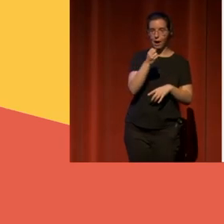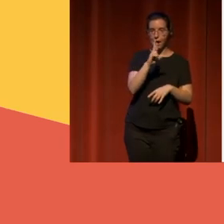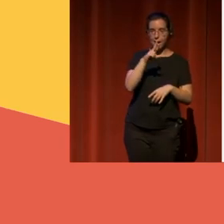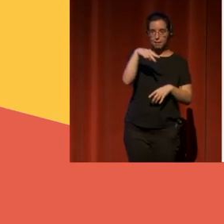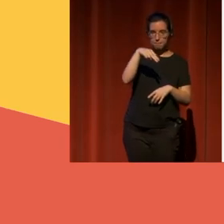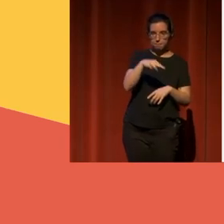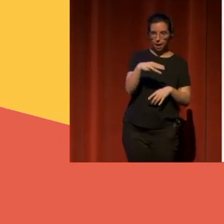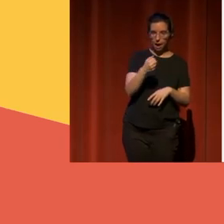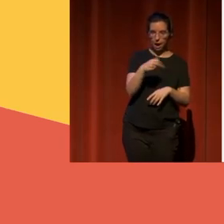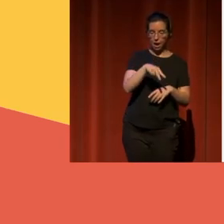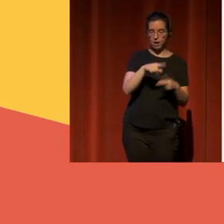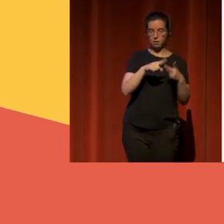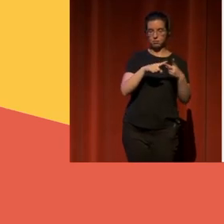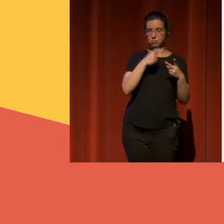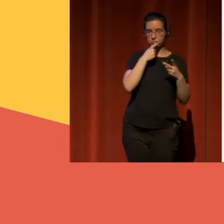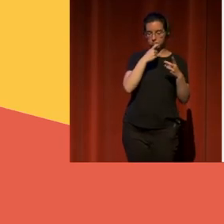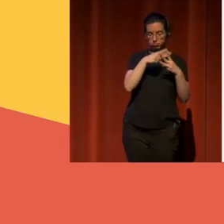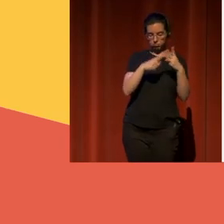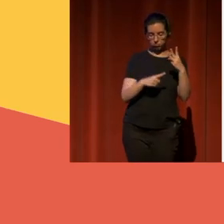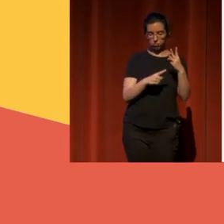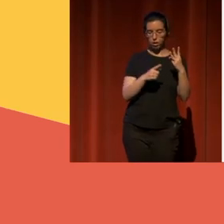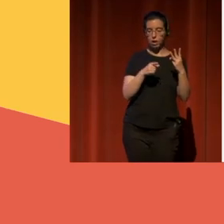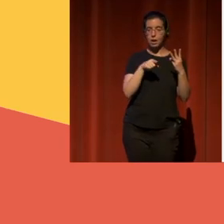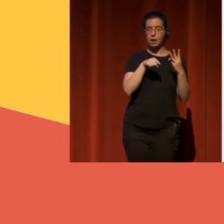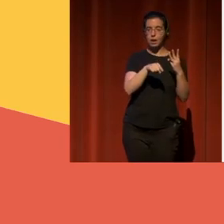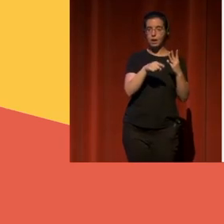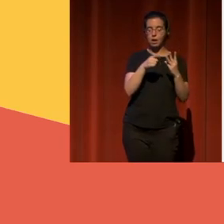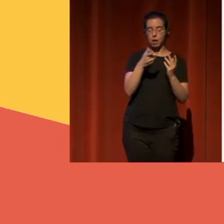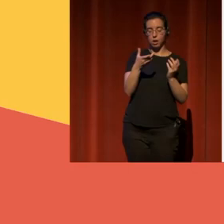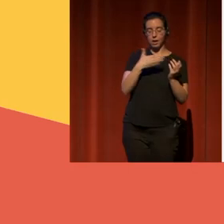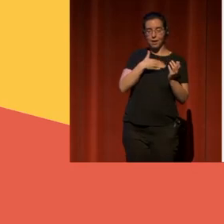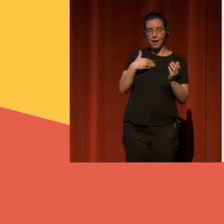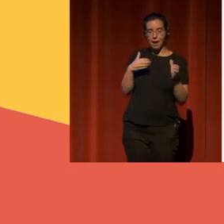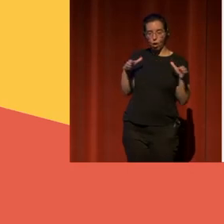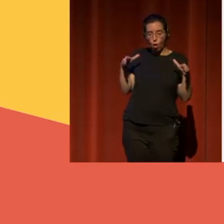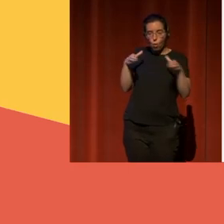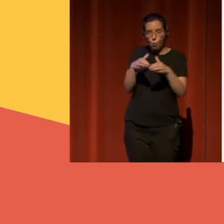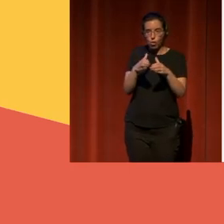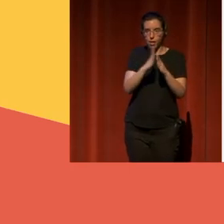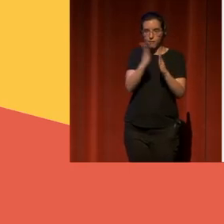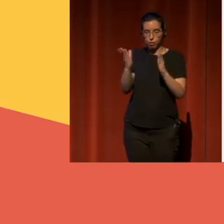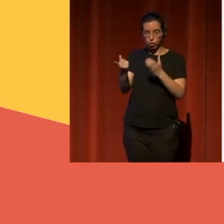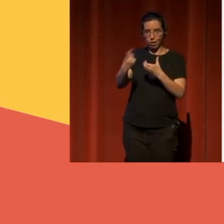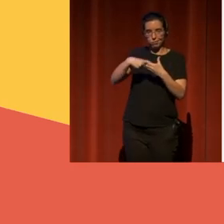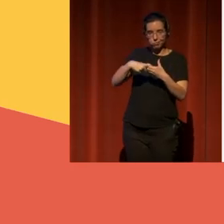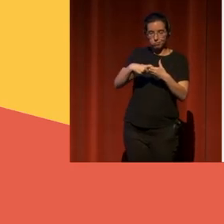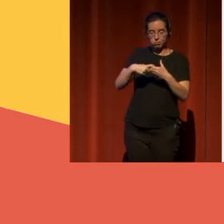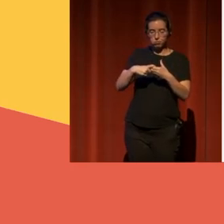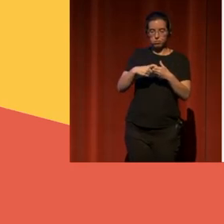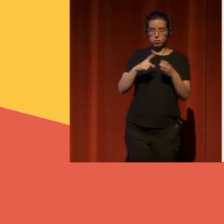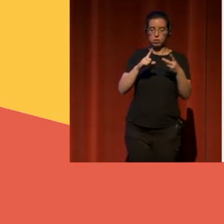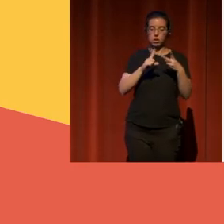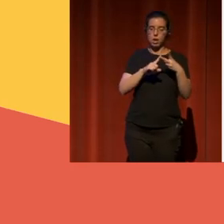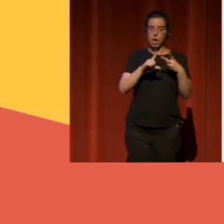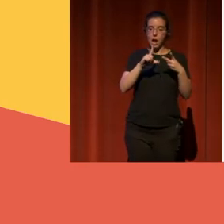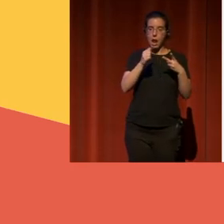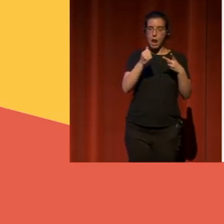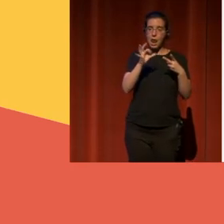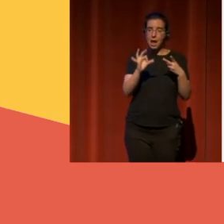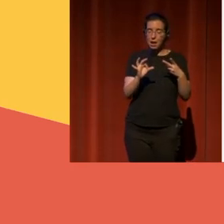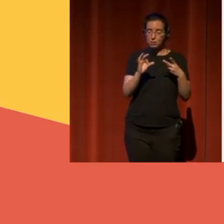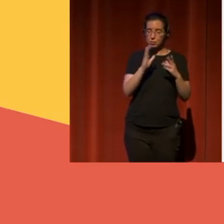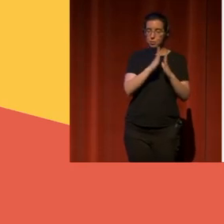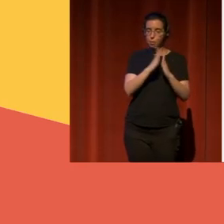Melinda Gates, y su objetivo es empoderar tanto a la comunidad como a la biblioteca. El proyecto Labs Bibliotecarios depende